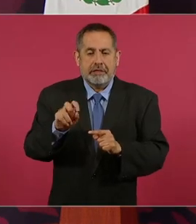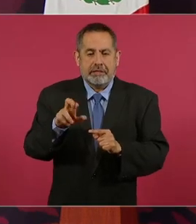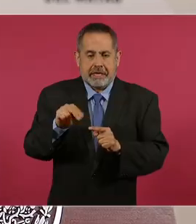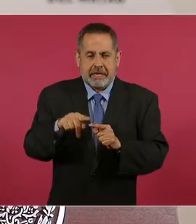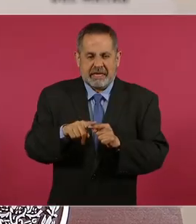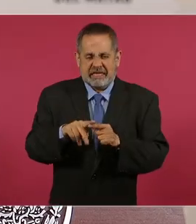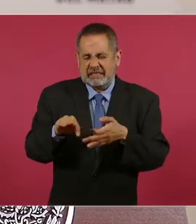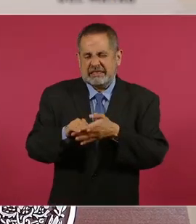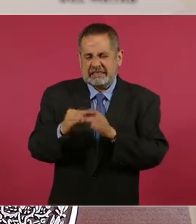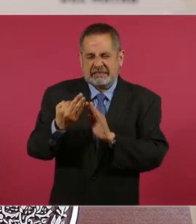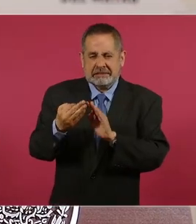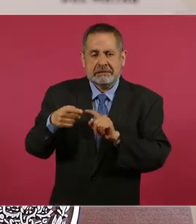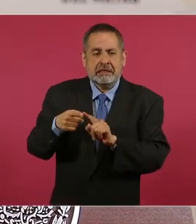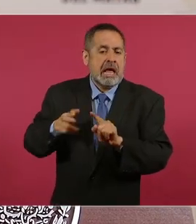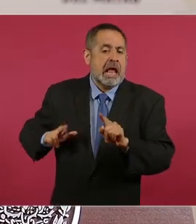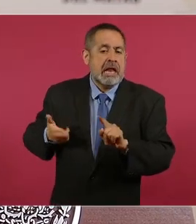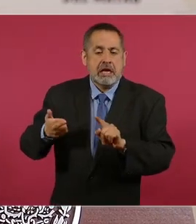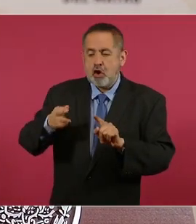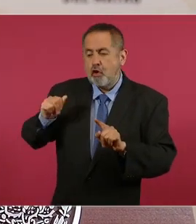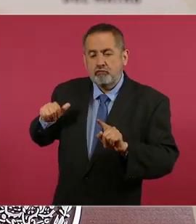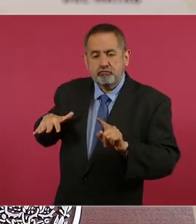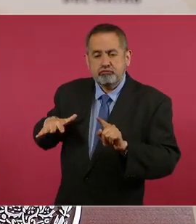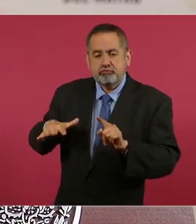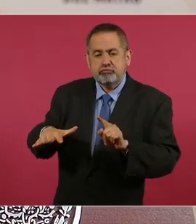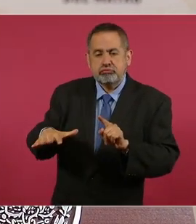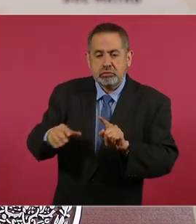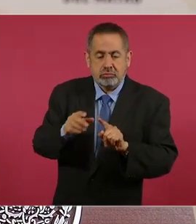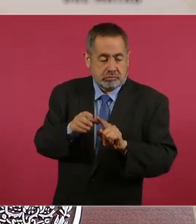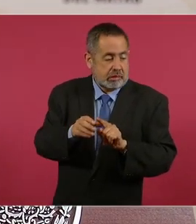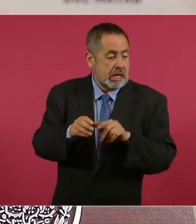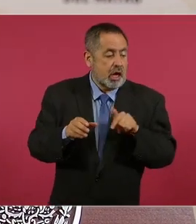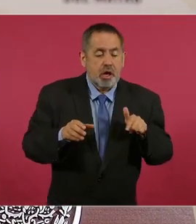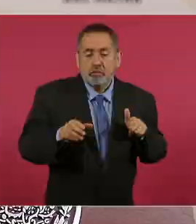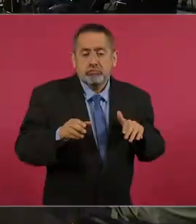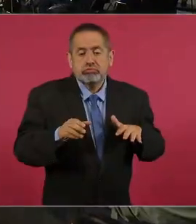que es la desembocadura de los ríos